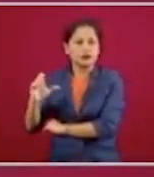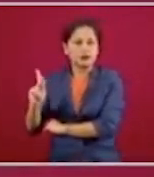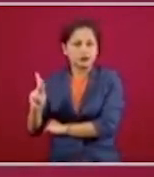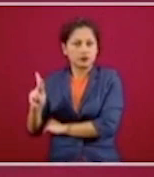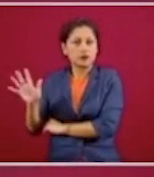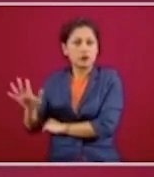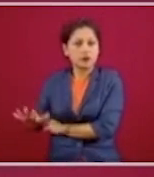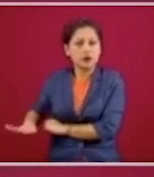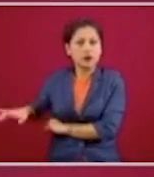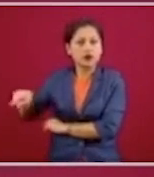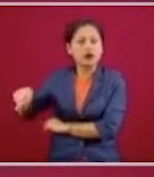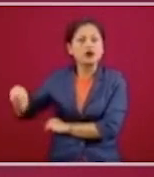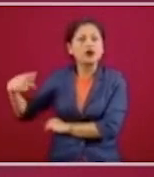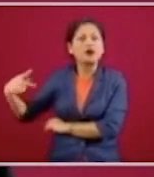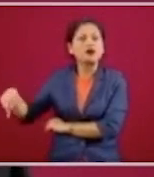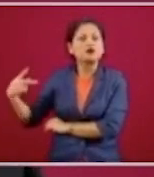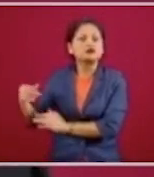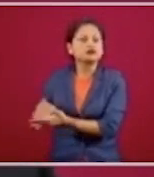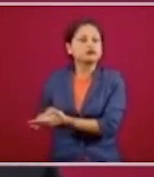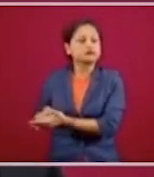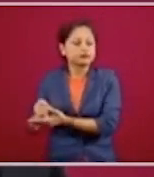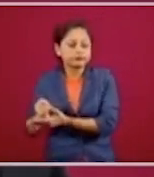de